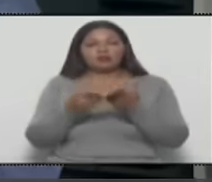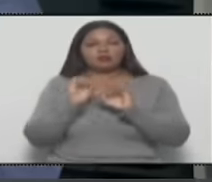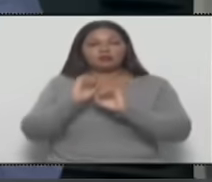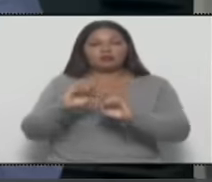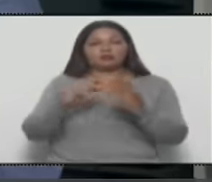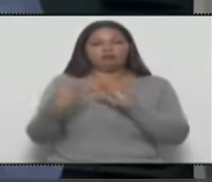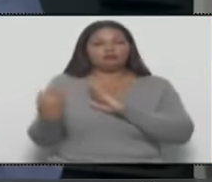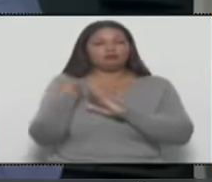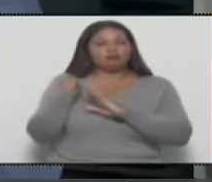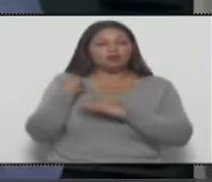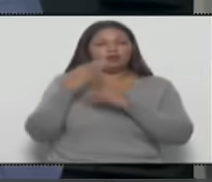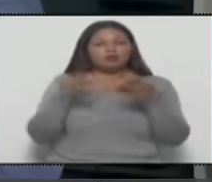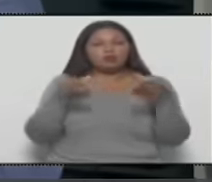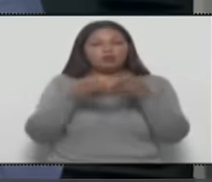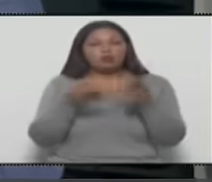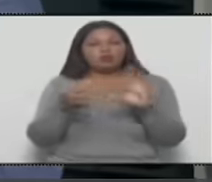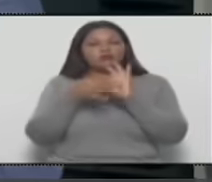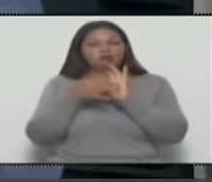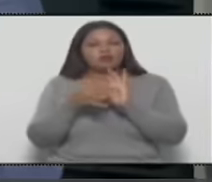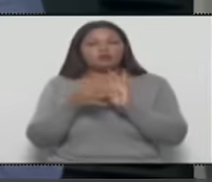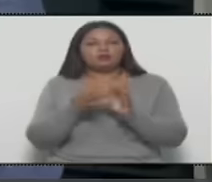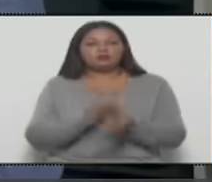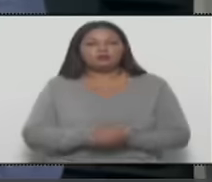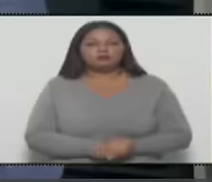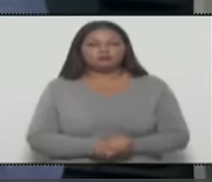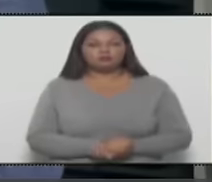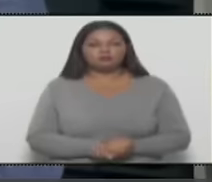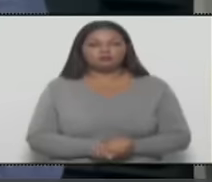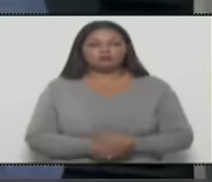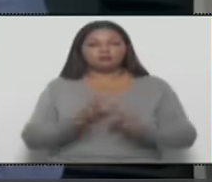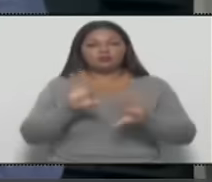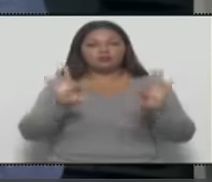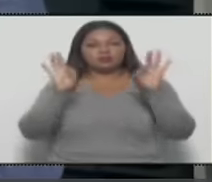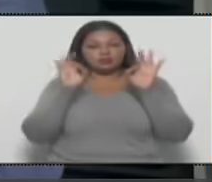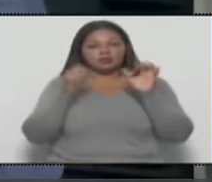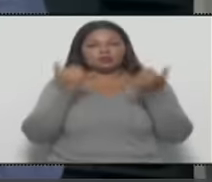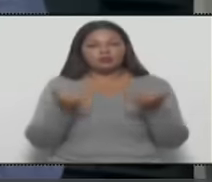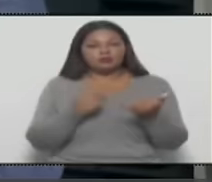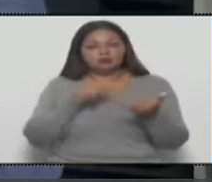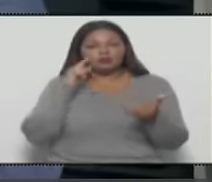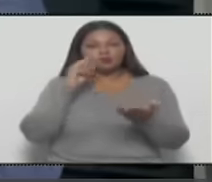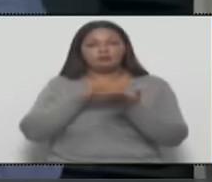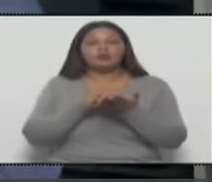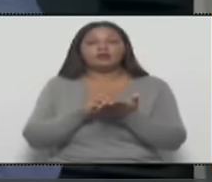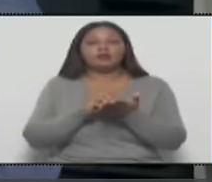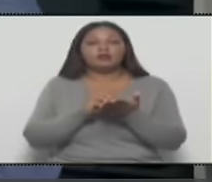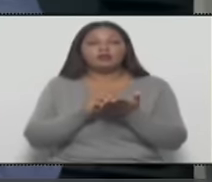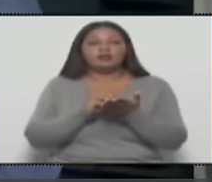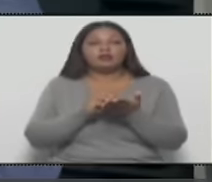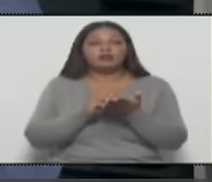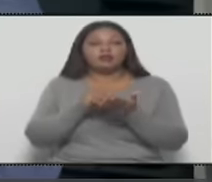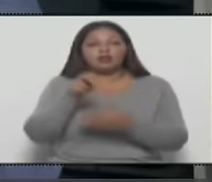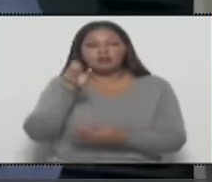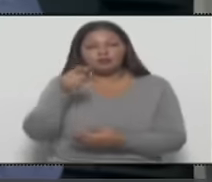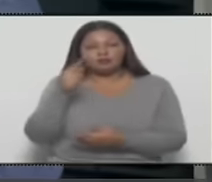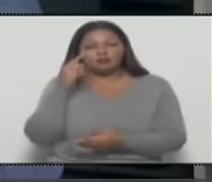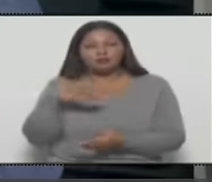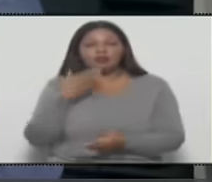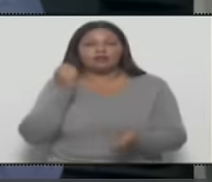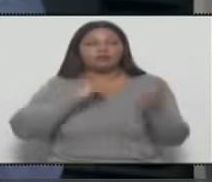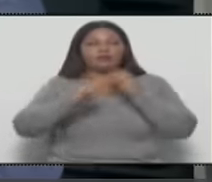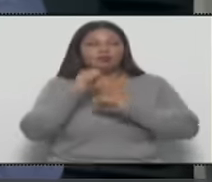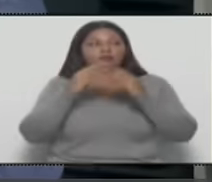ataques. Ya existe un grupo articulado, ¿okay?, de especialistas que aplican el ethical hacking para poder defendernos de todos